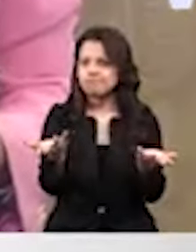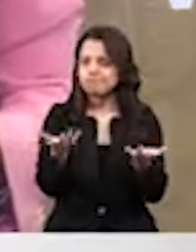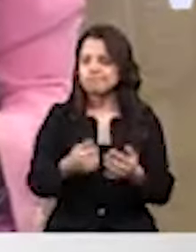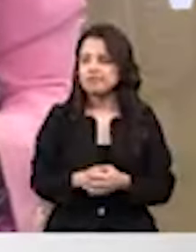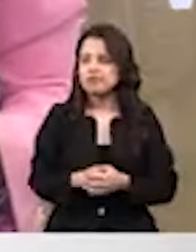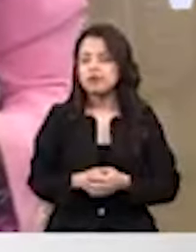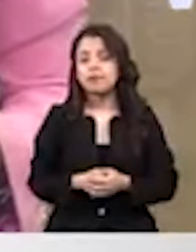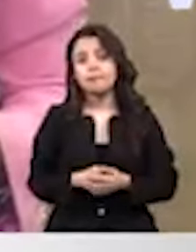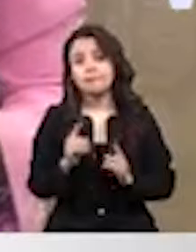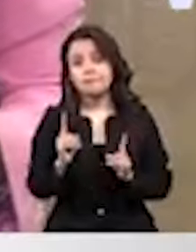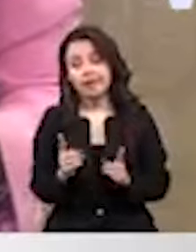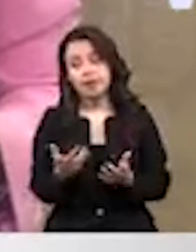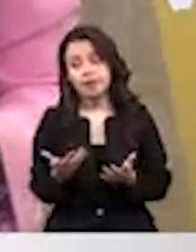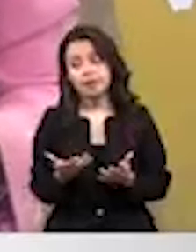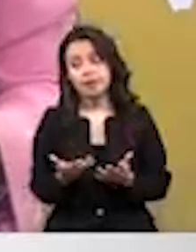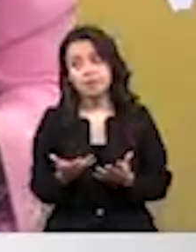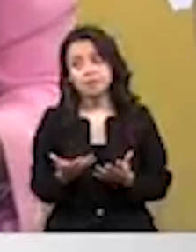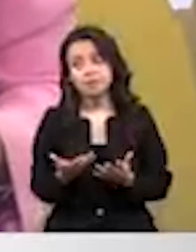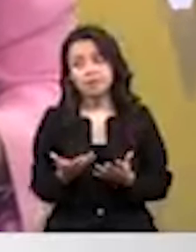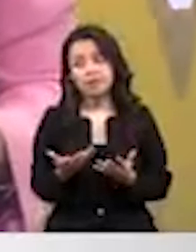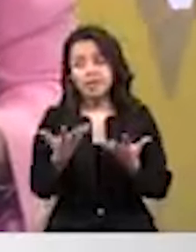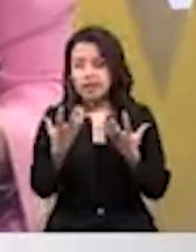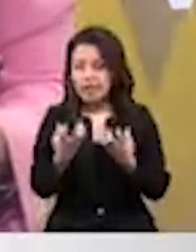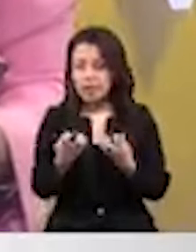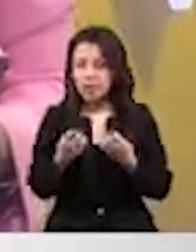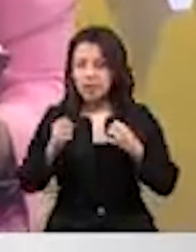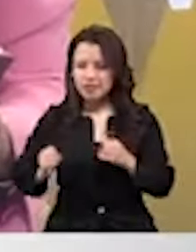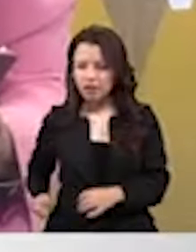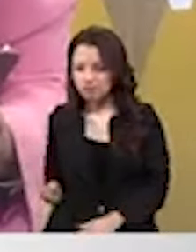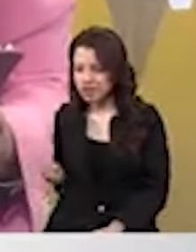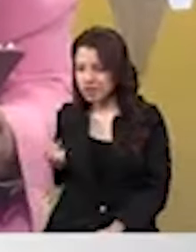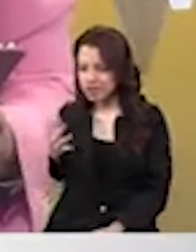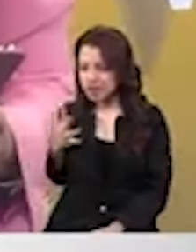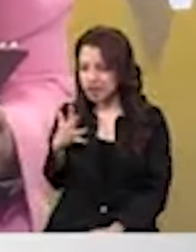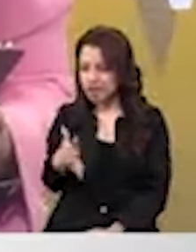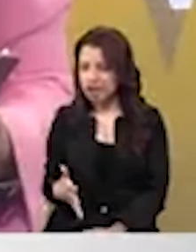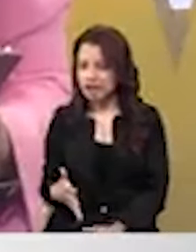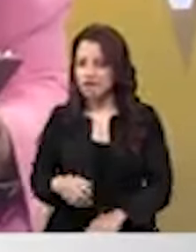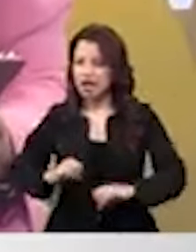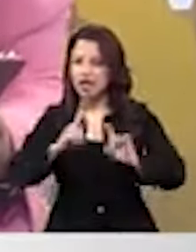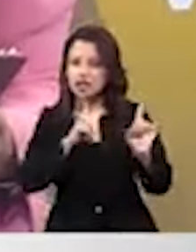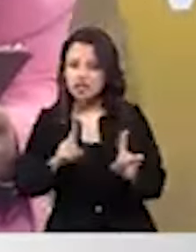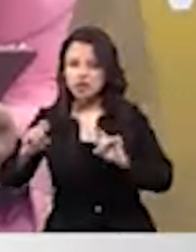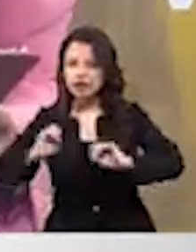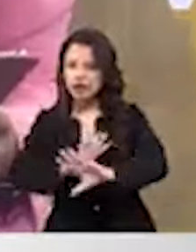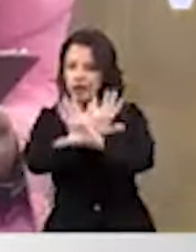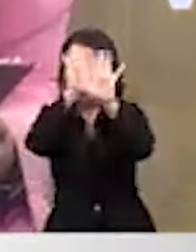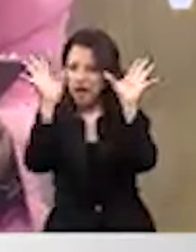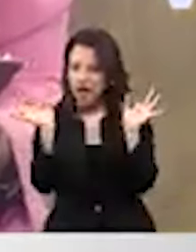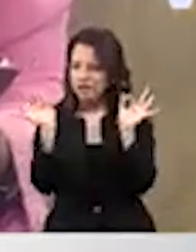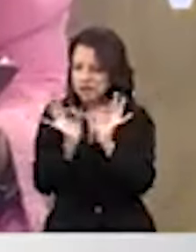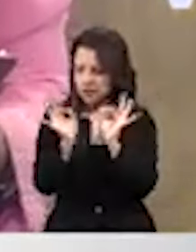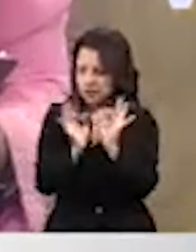ahora nos quiere desmenuzar, contar de manera clara, sencilla, concreta, como nos gusta en W